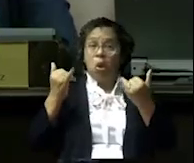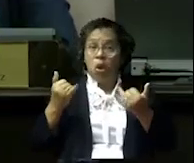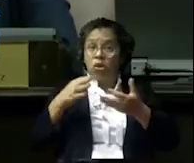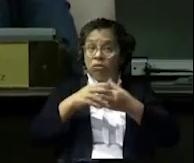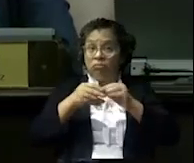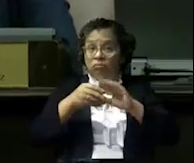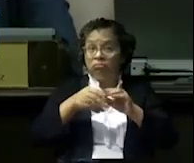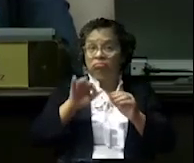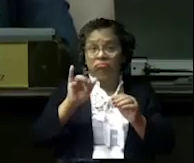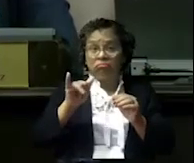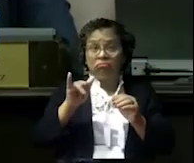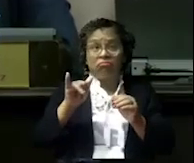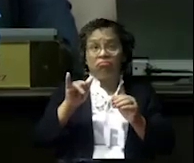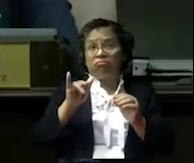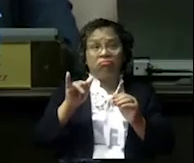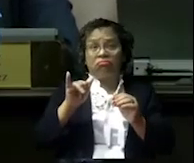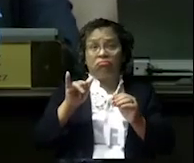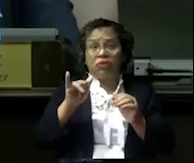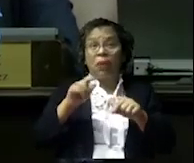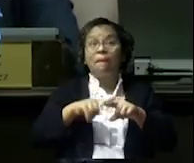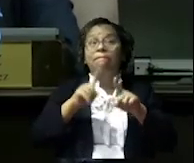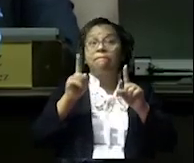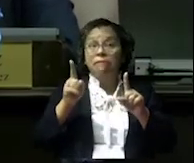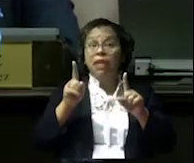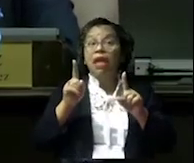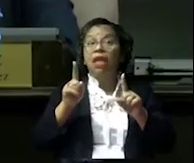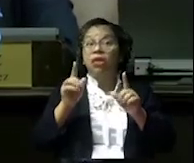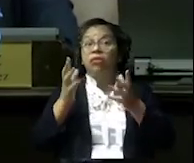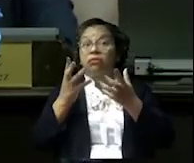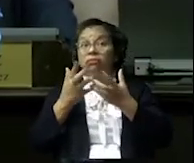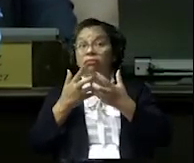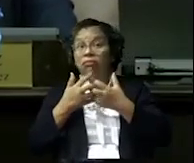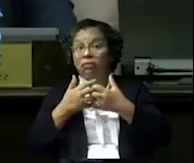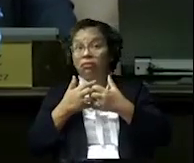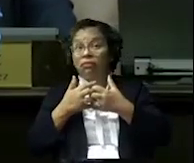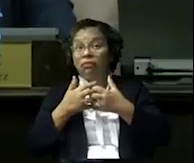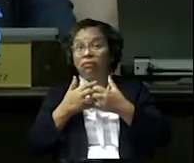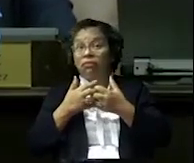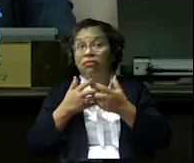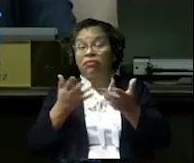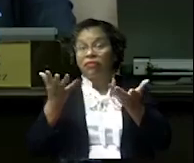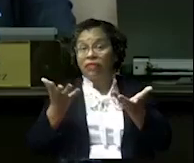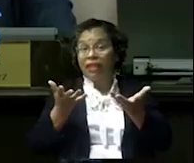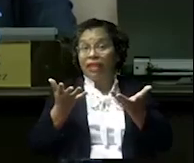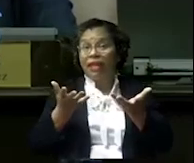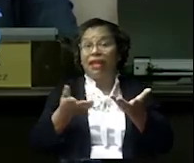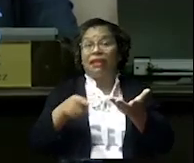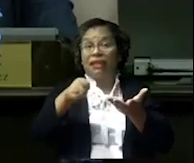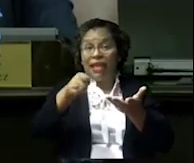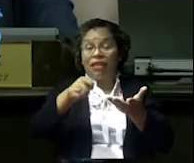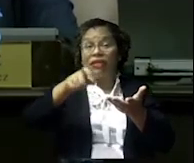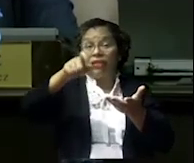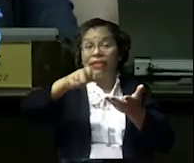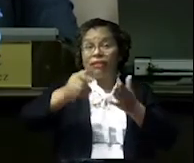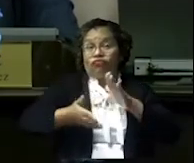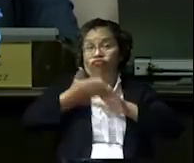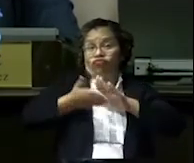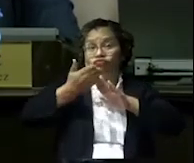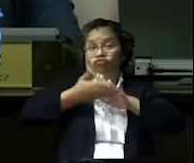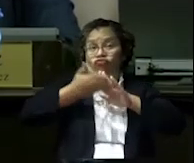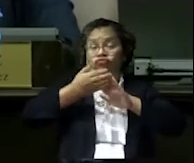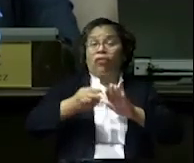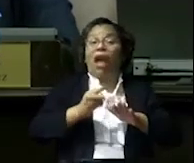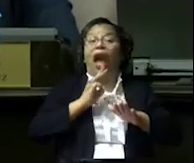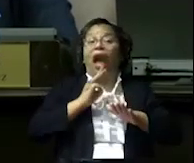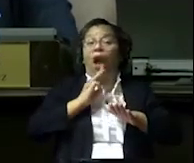eso, porque en esta comunidad se produce mucha agua. Tiempo. Y está en juego el agua que produce la comunidad o el agua que tiene